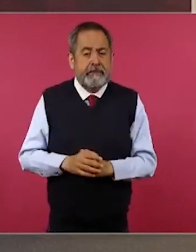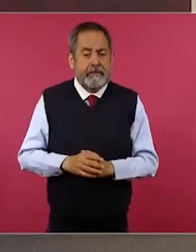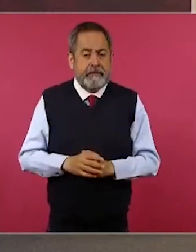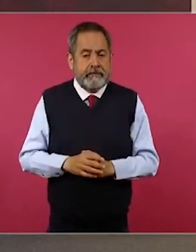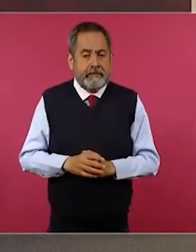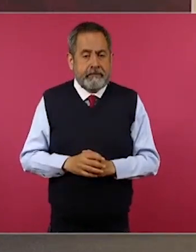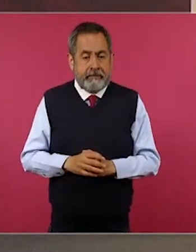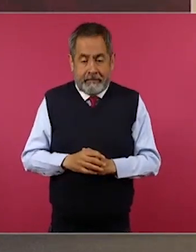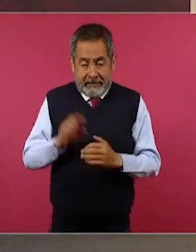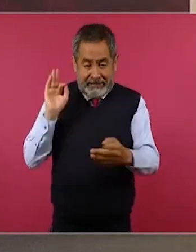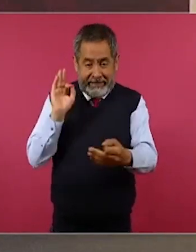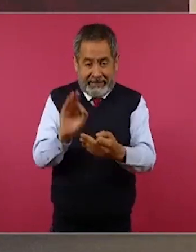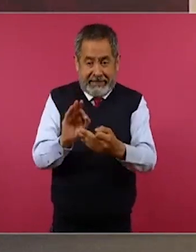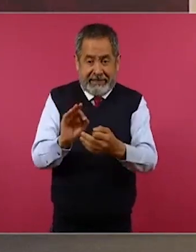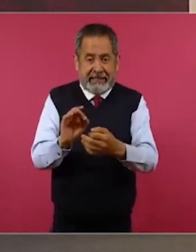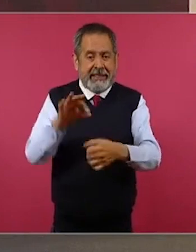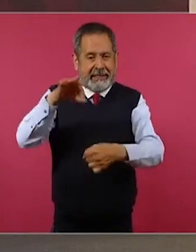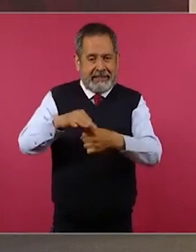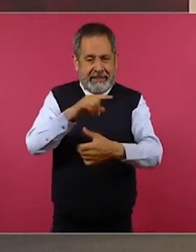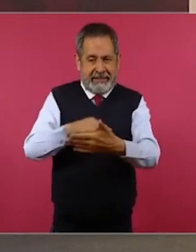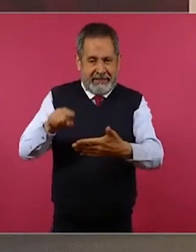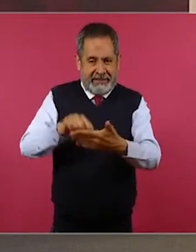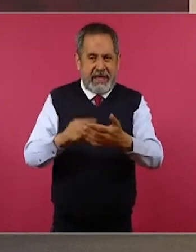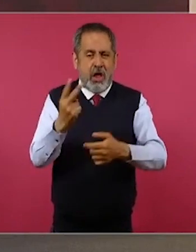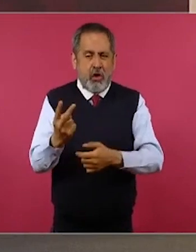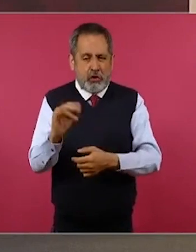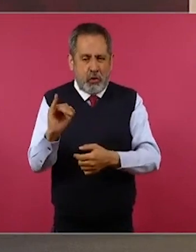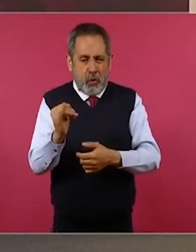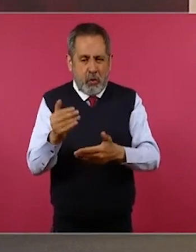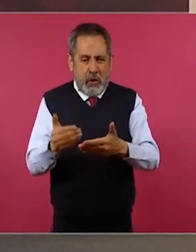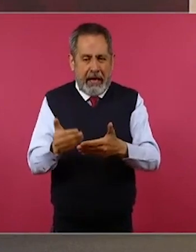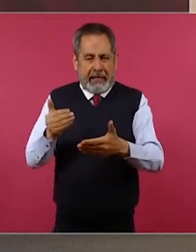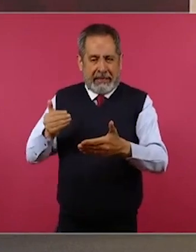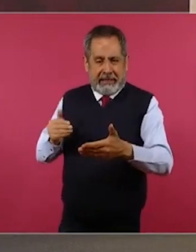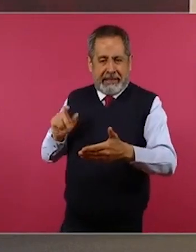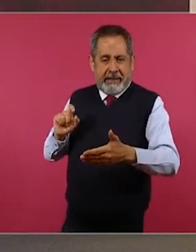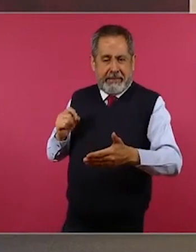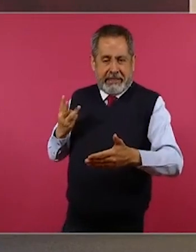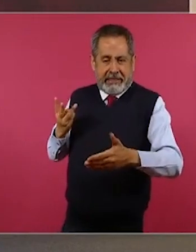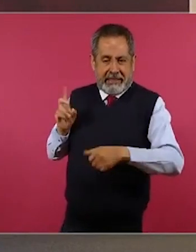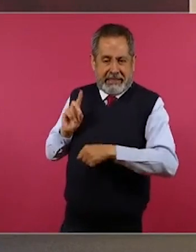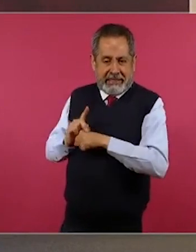23 días antes de la elección presidencial.